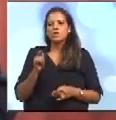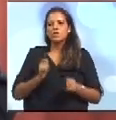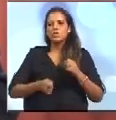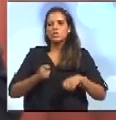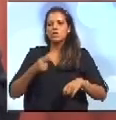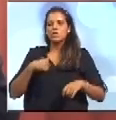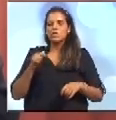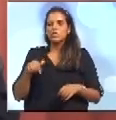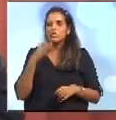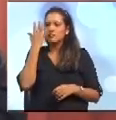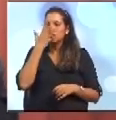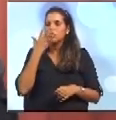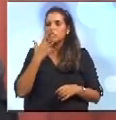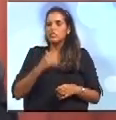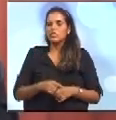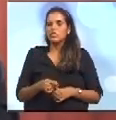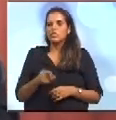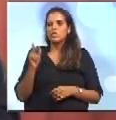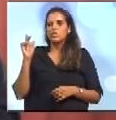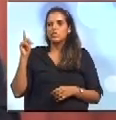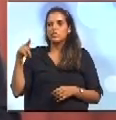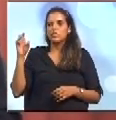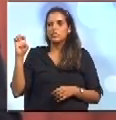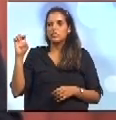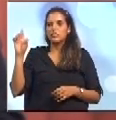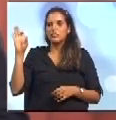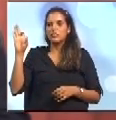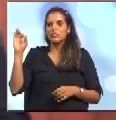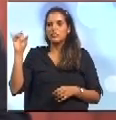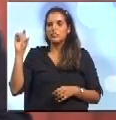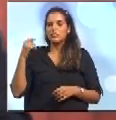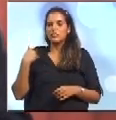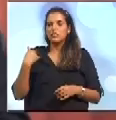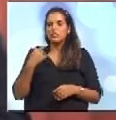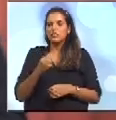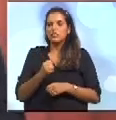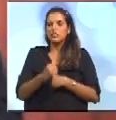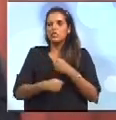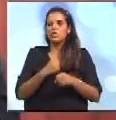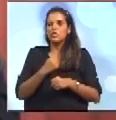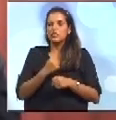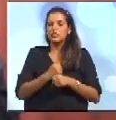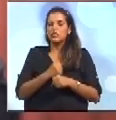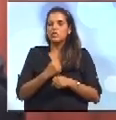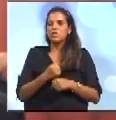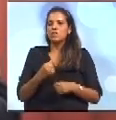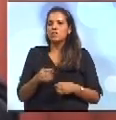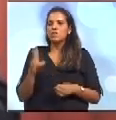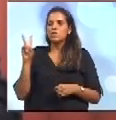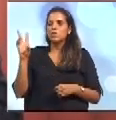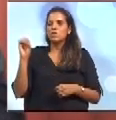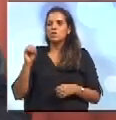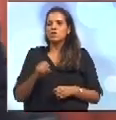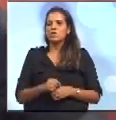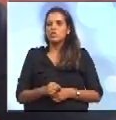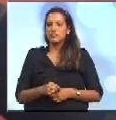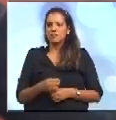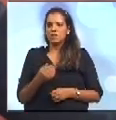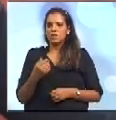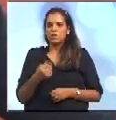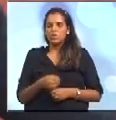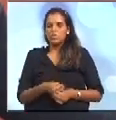esmeraldeña, Petita Palma, quien lleva esta carrera desde que tenía 20 años de edad. Nuestro equipo periodístico dialogó con ella, aquí está